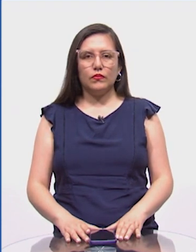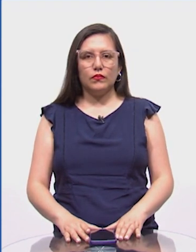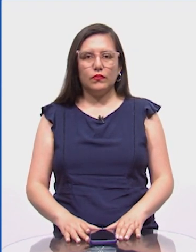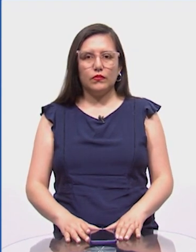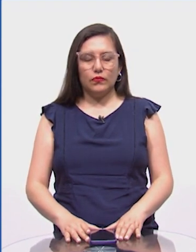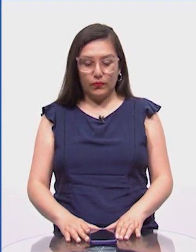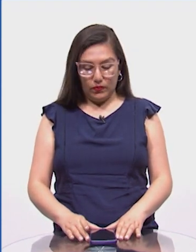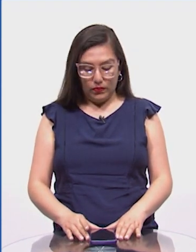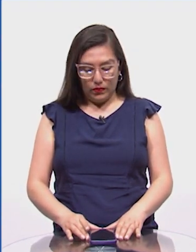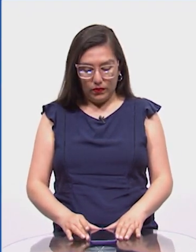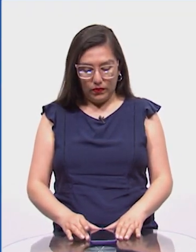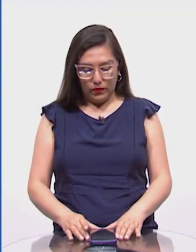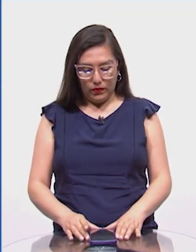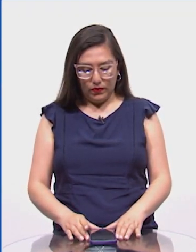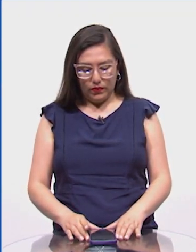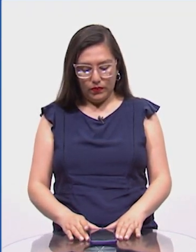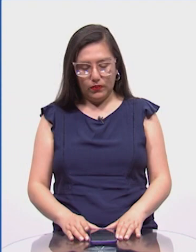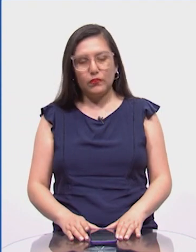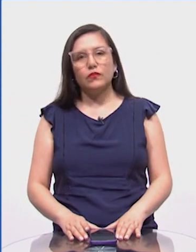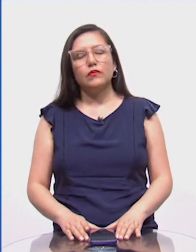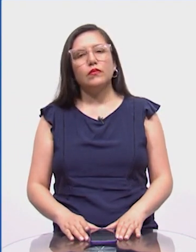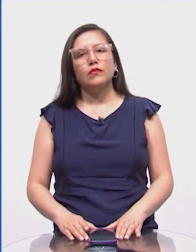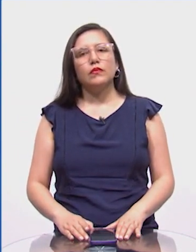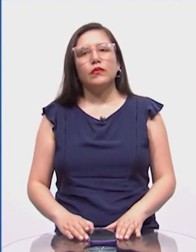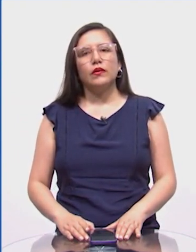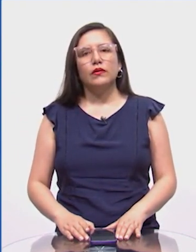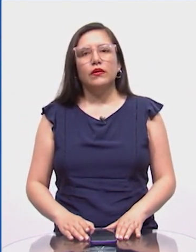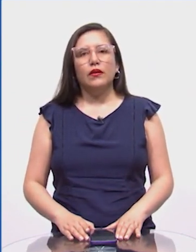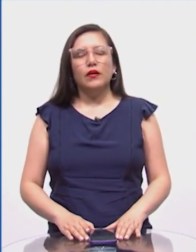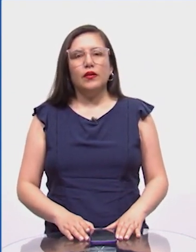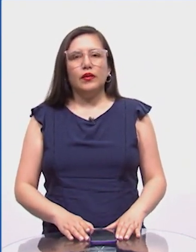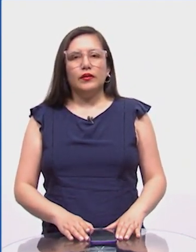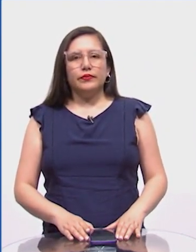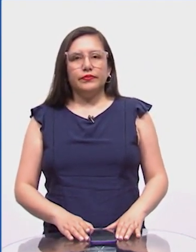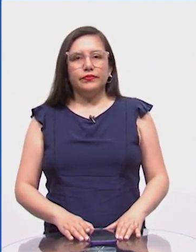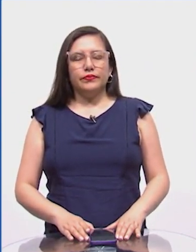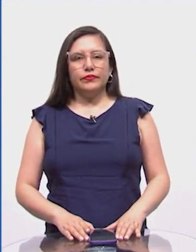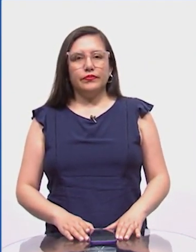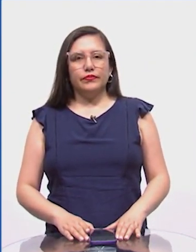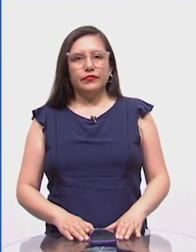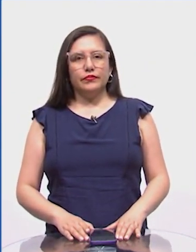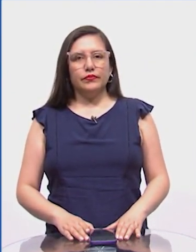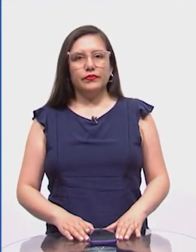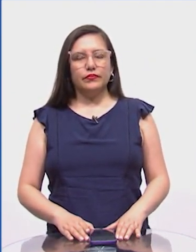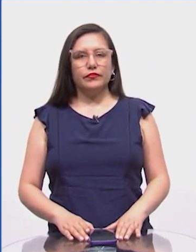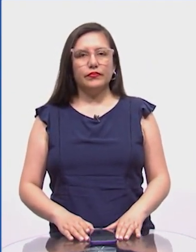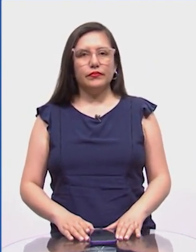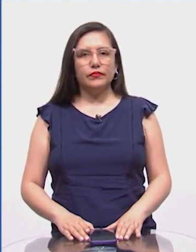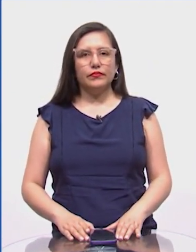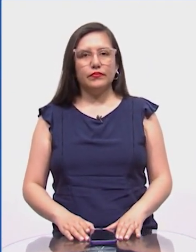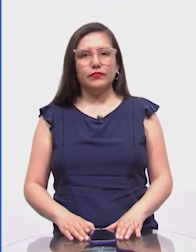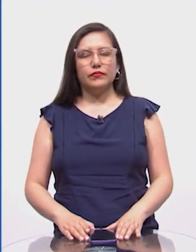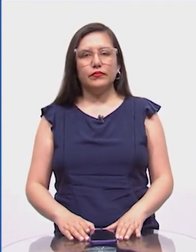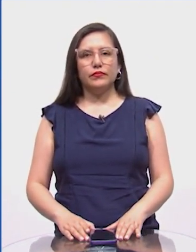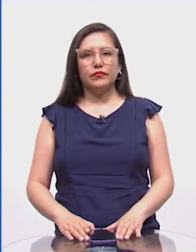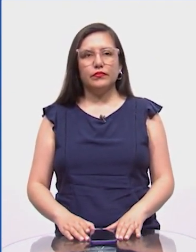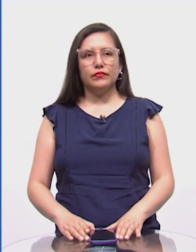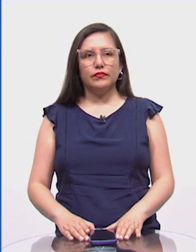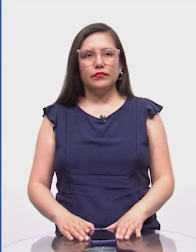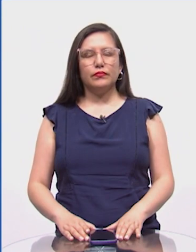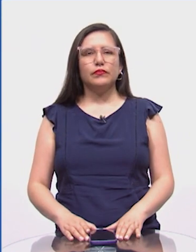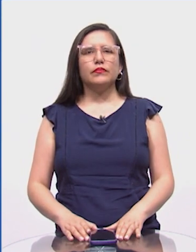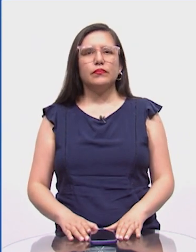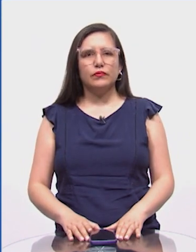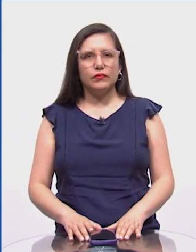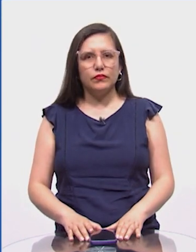anchoveta, pero y cae ahí la producción de harina y cae el empleo, los ingenieros pesqueros, los biólogos, cae su empleo